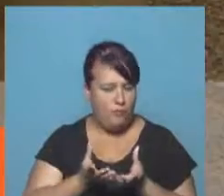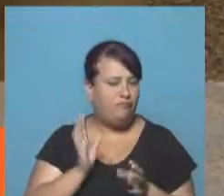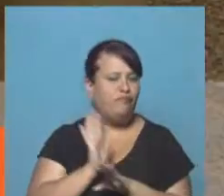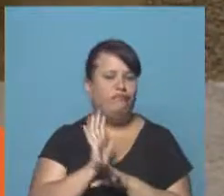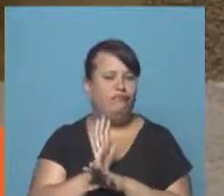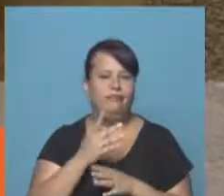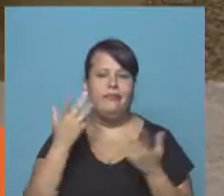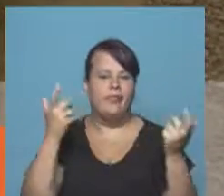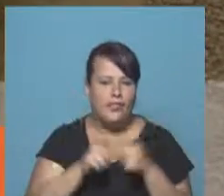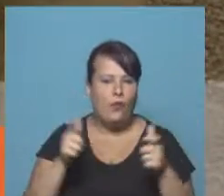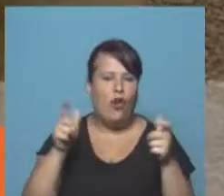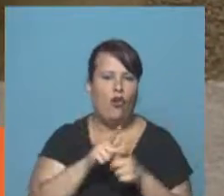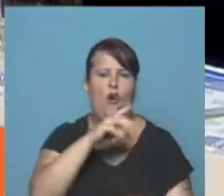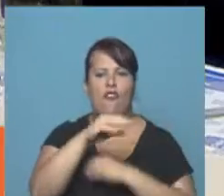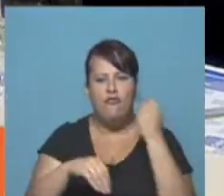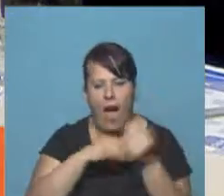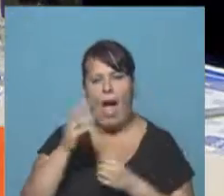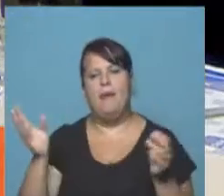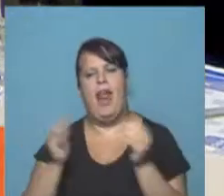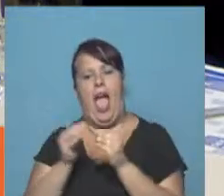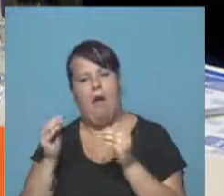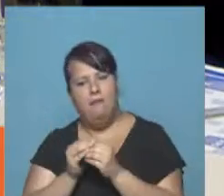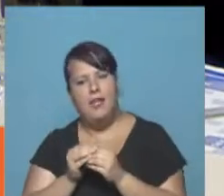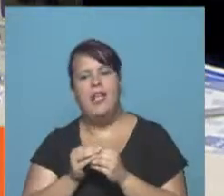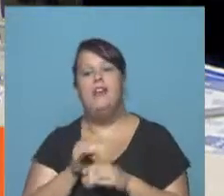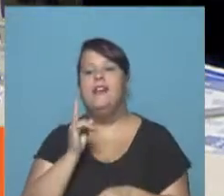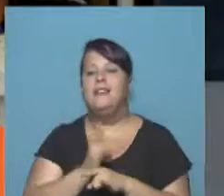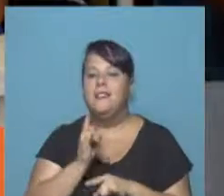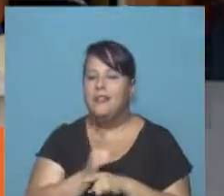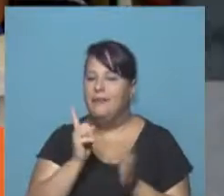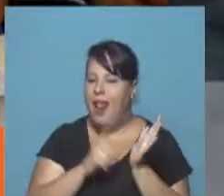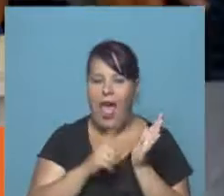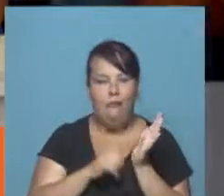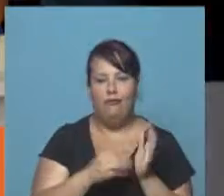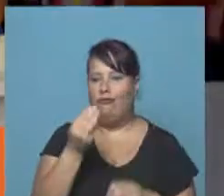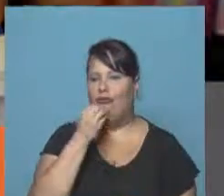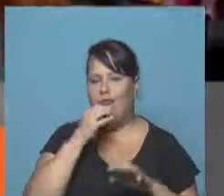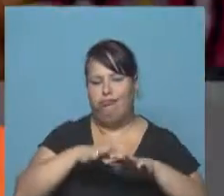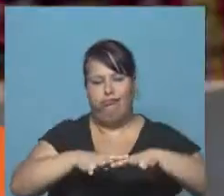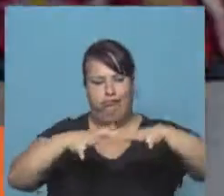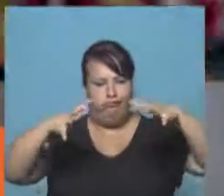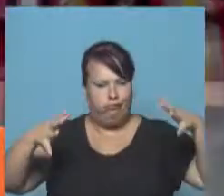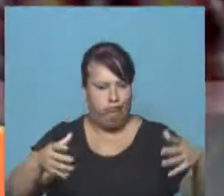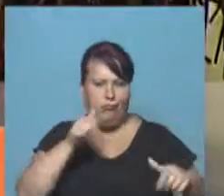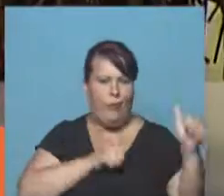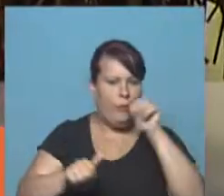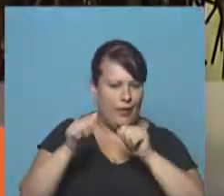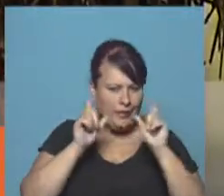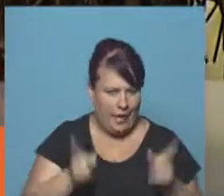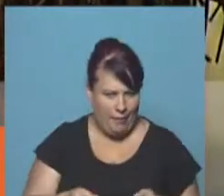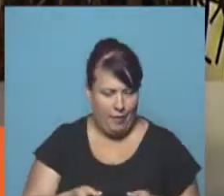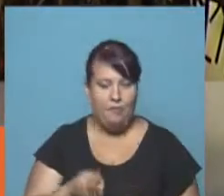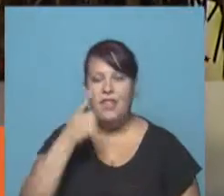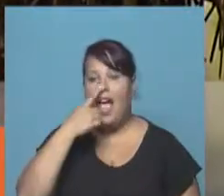sinónimo de muchas reuniones con familias y amigos siempre alrededor de una mesa repleta de comida y bebida